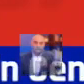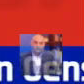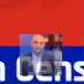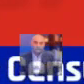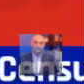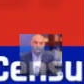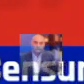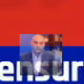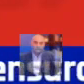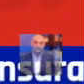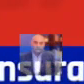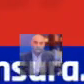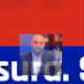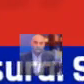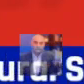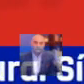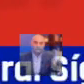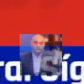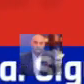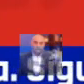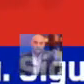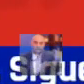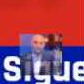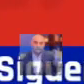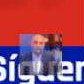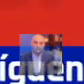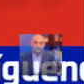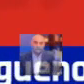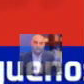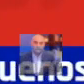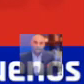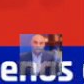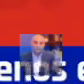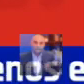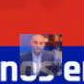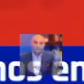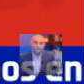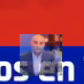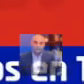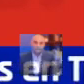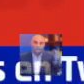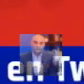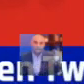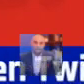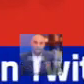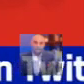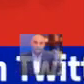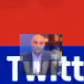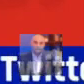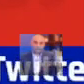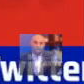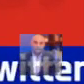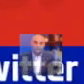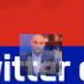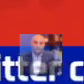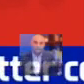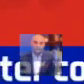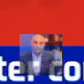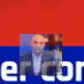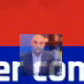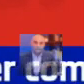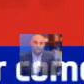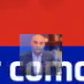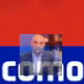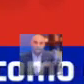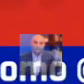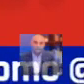midiendo, o por qué, por el ánimo democrático, tener ahí a estos trebejos que no aportan nada y que